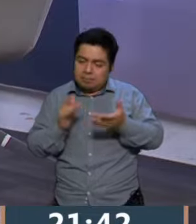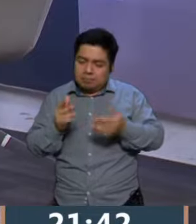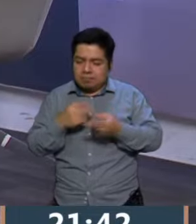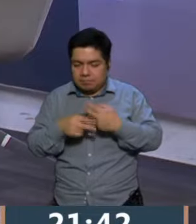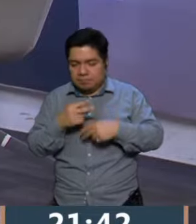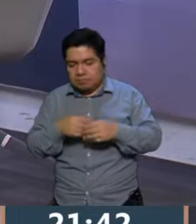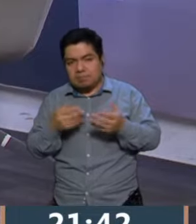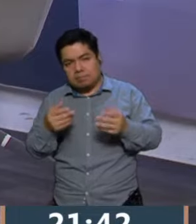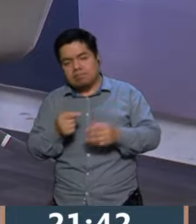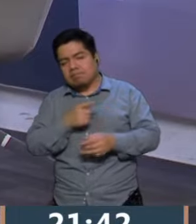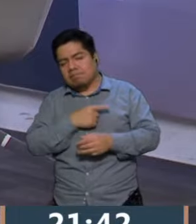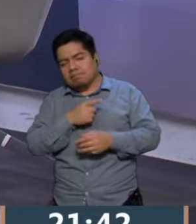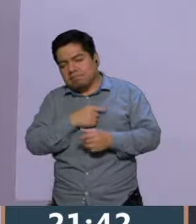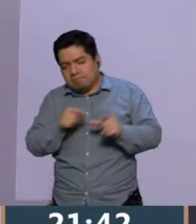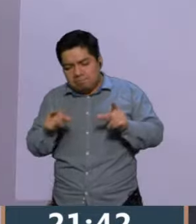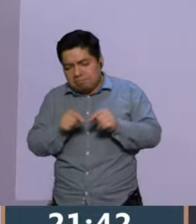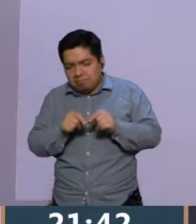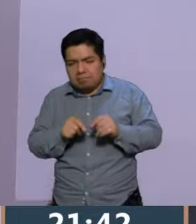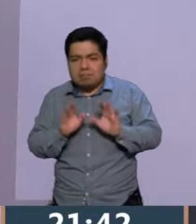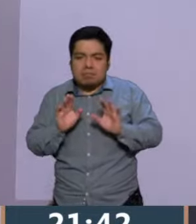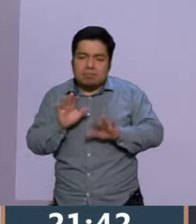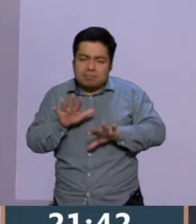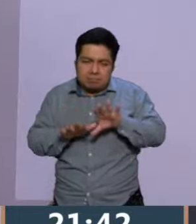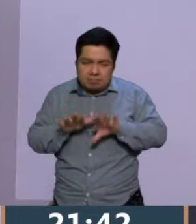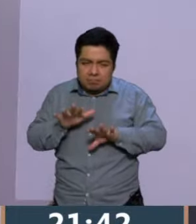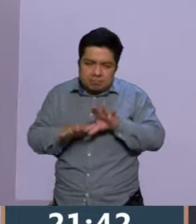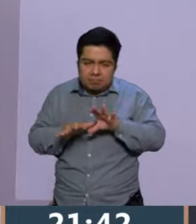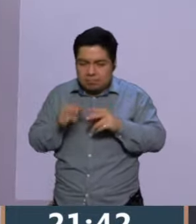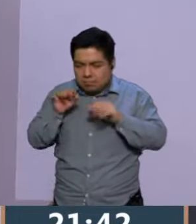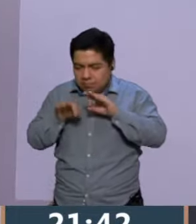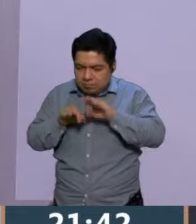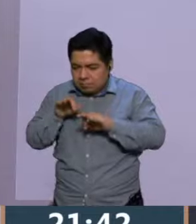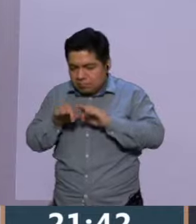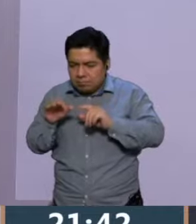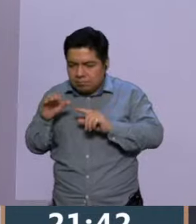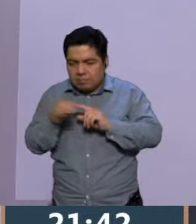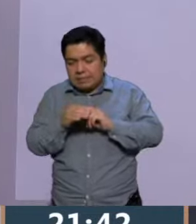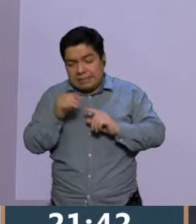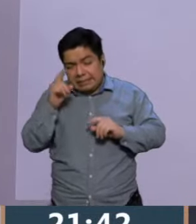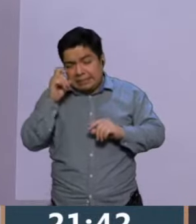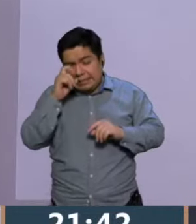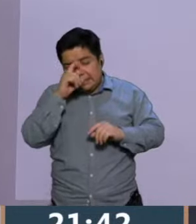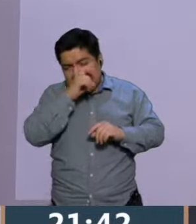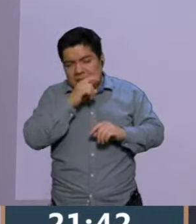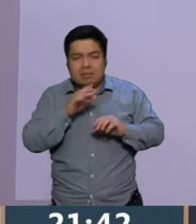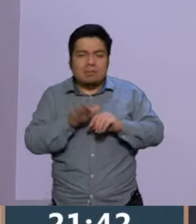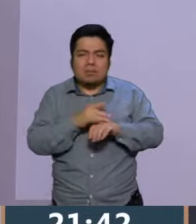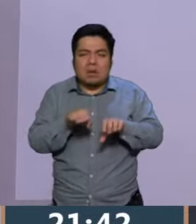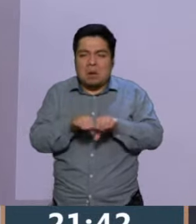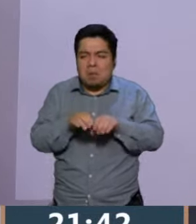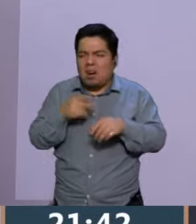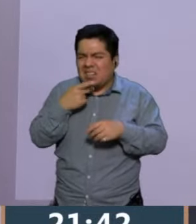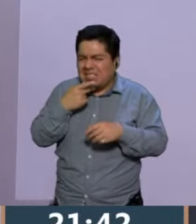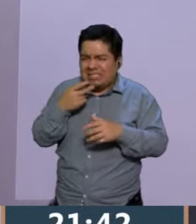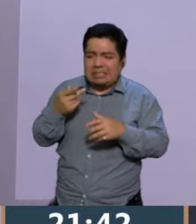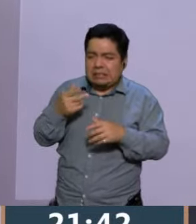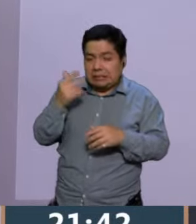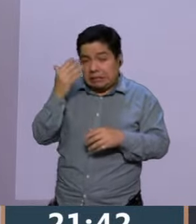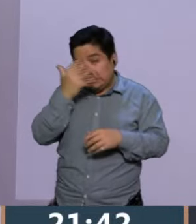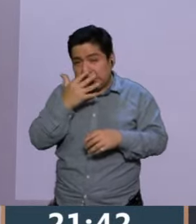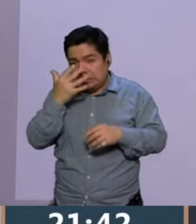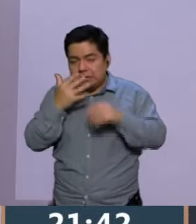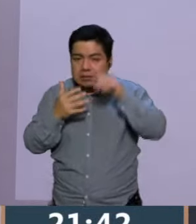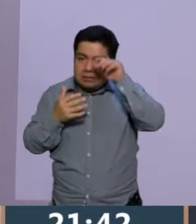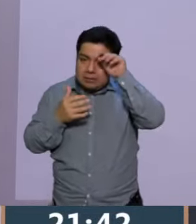tiempo, de repente uno intenta seguir las sesiones de las comisiones y es un poco complicado por el lenguaje, ¿no? Porque hay quien lo denomina como